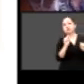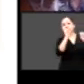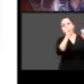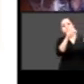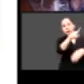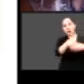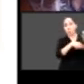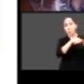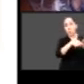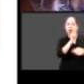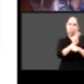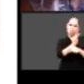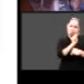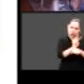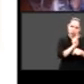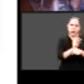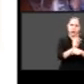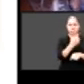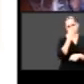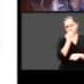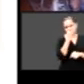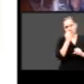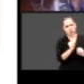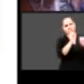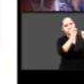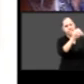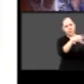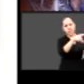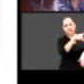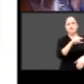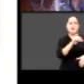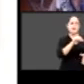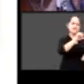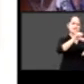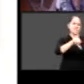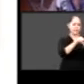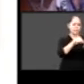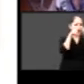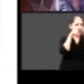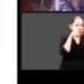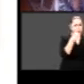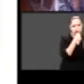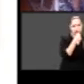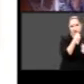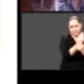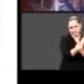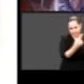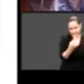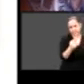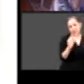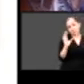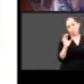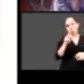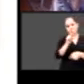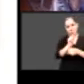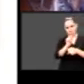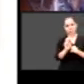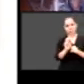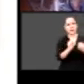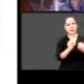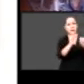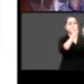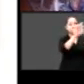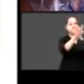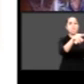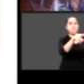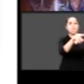una guardería según le llamen en cada lugar la responsabilidad de esa educación inicial es de todos entonces